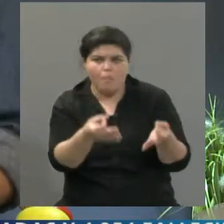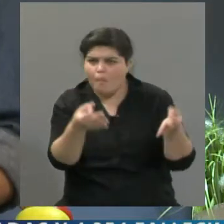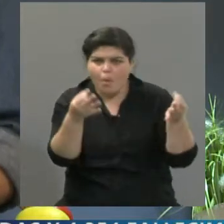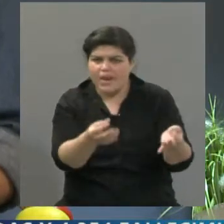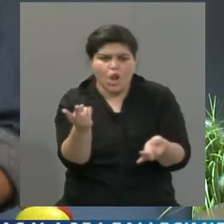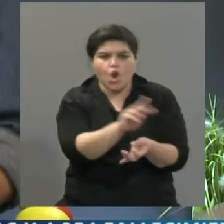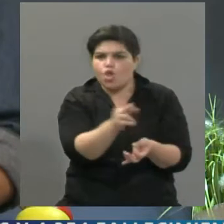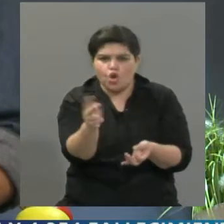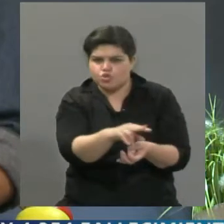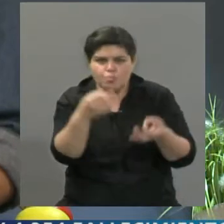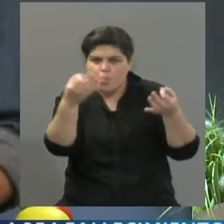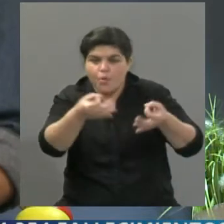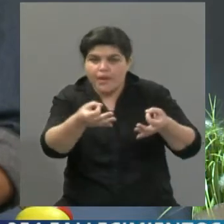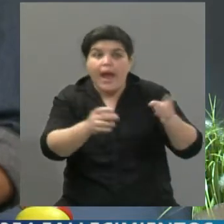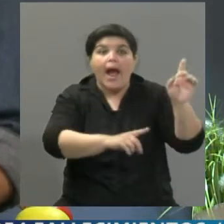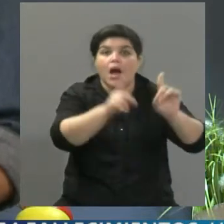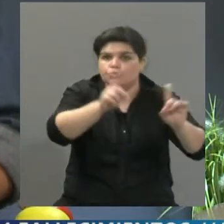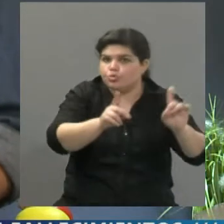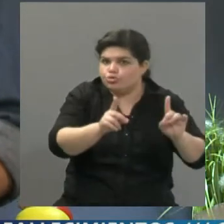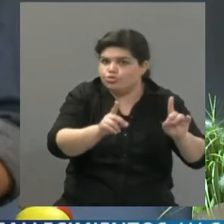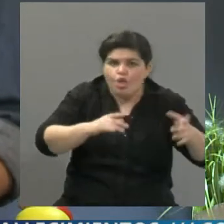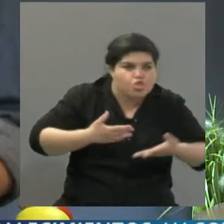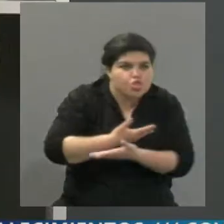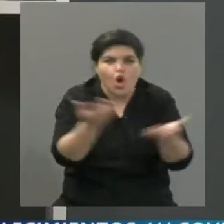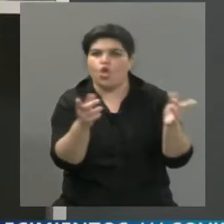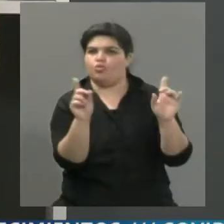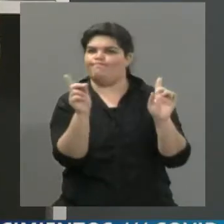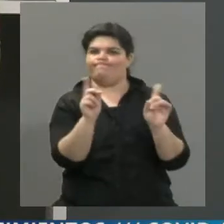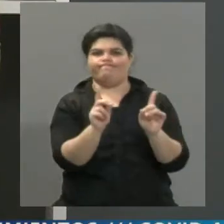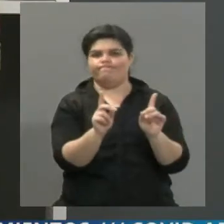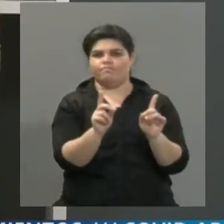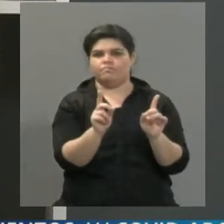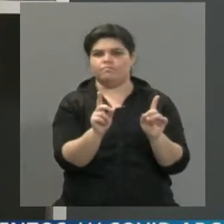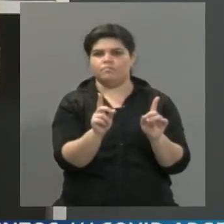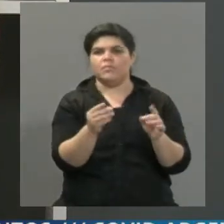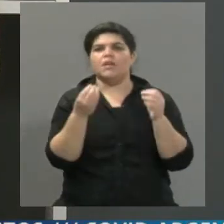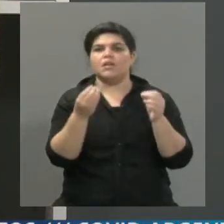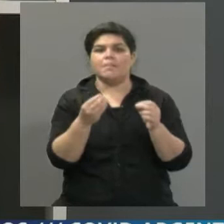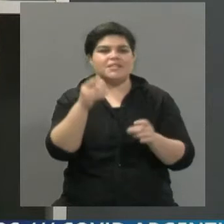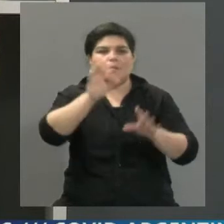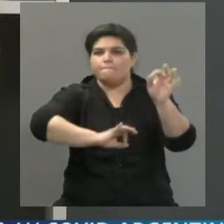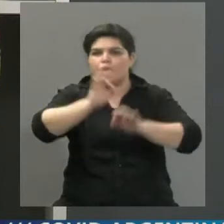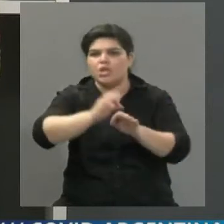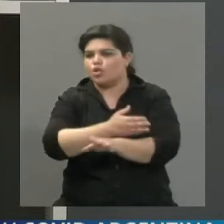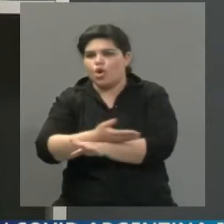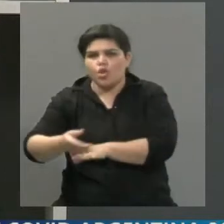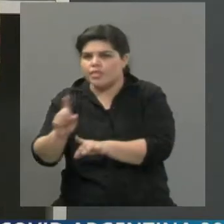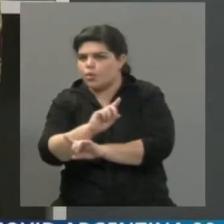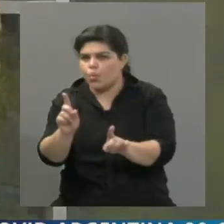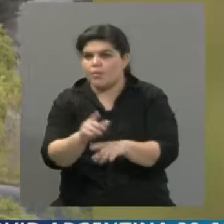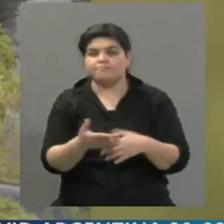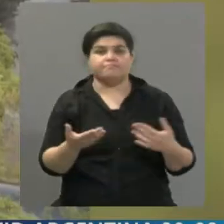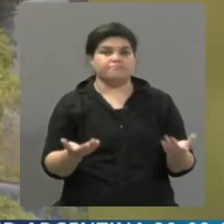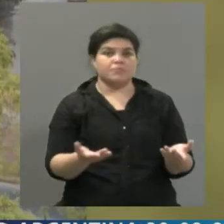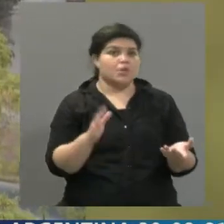pero después los otros que no siguen con el proyecto, digamos. Que se olvidan de ese tema, claro. Todos están preocupados por